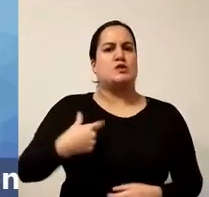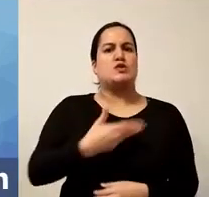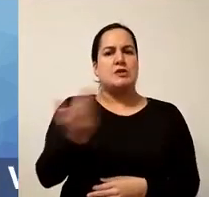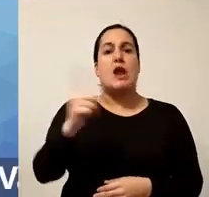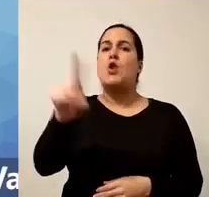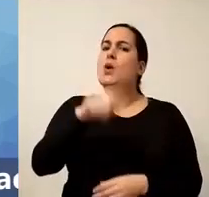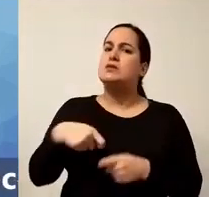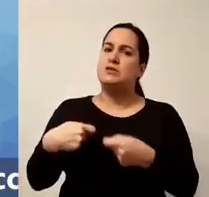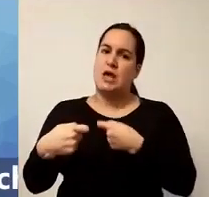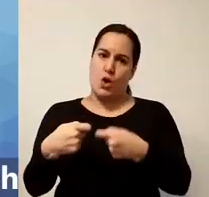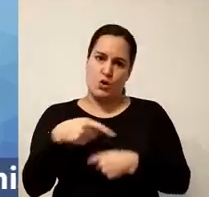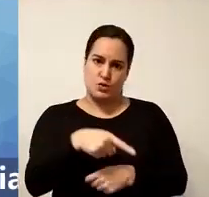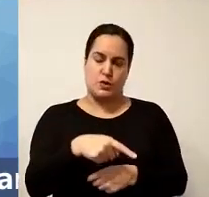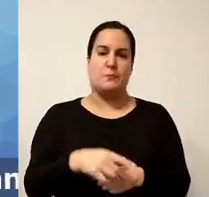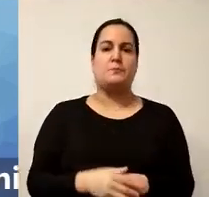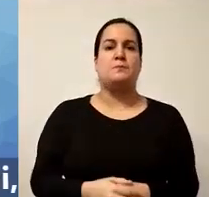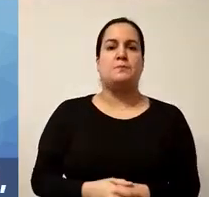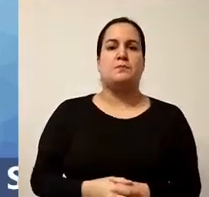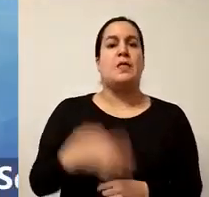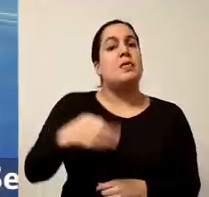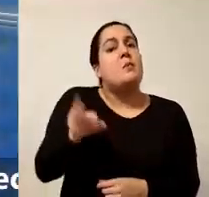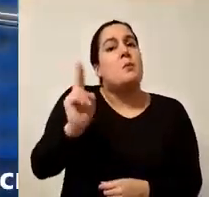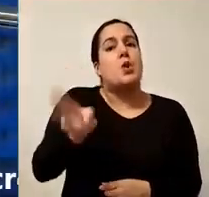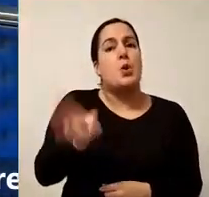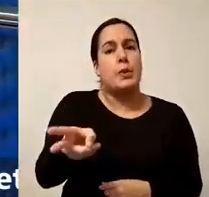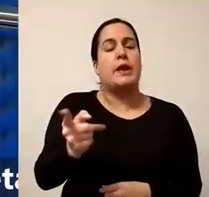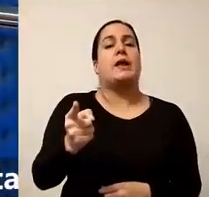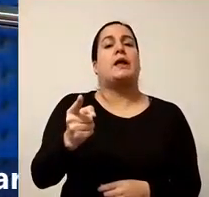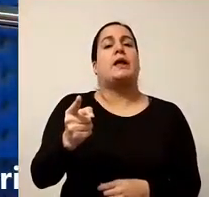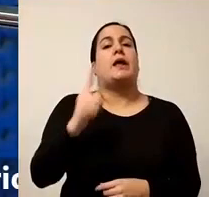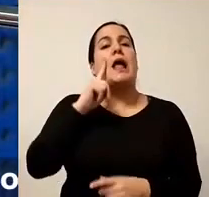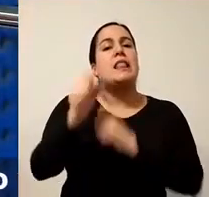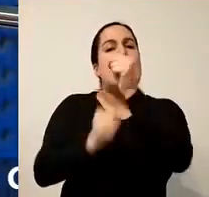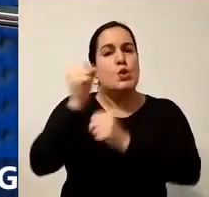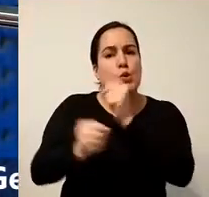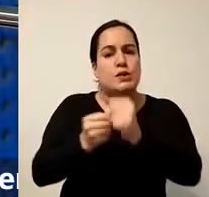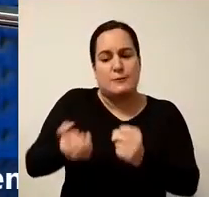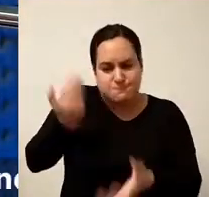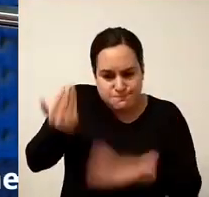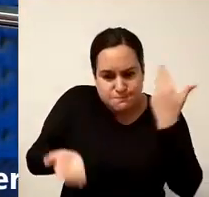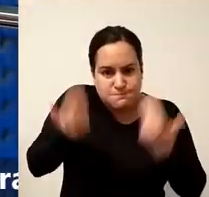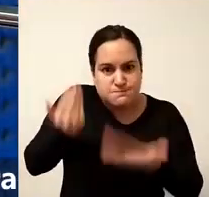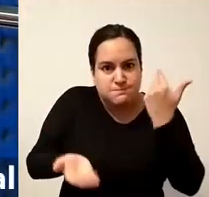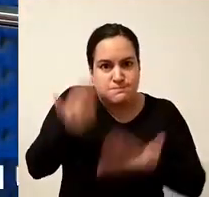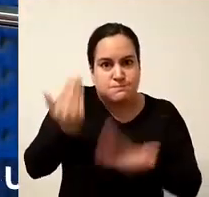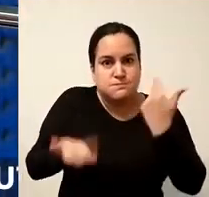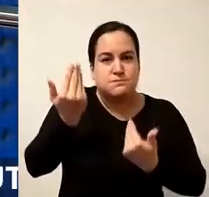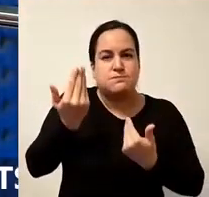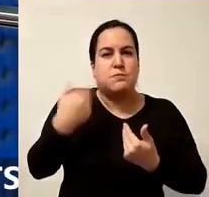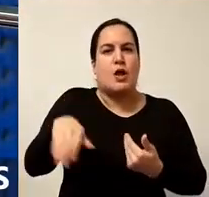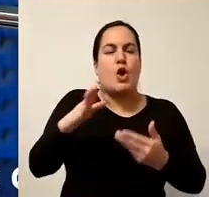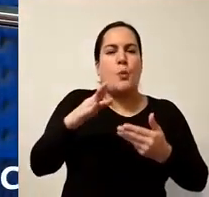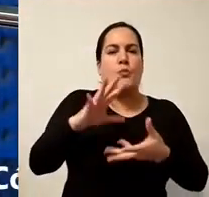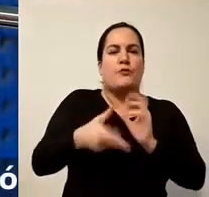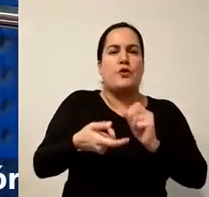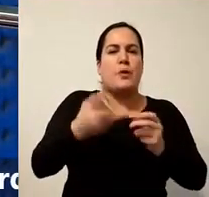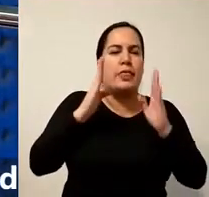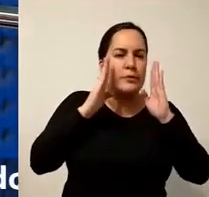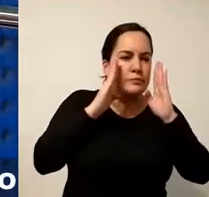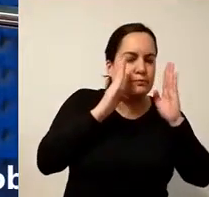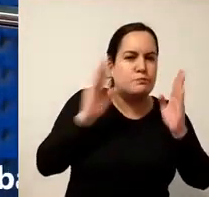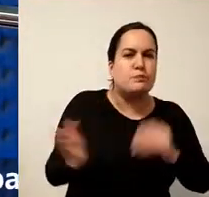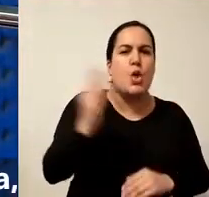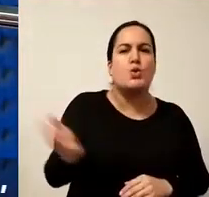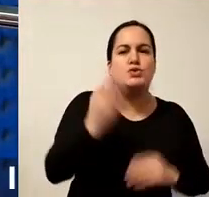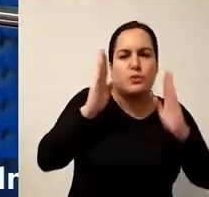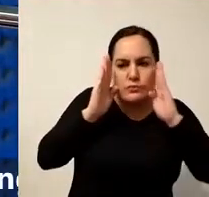seguir construyendo una alternativa de nuestra clase anticapitalista socialista y esta tarea es haciendo